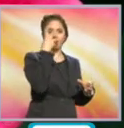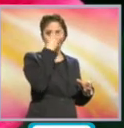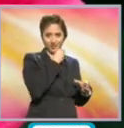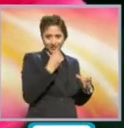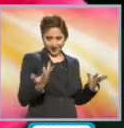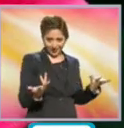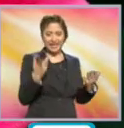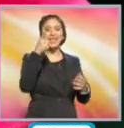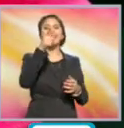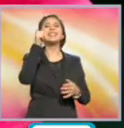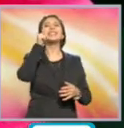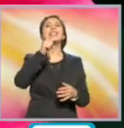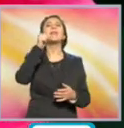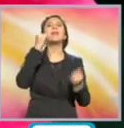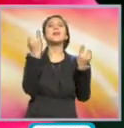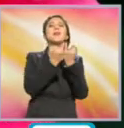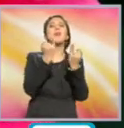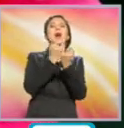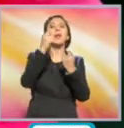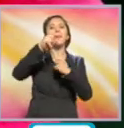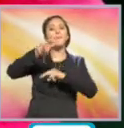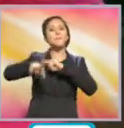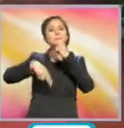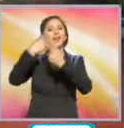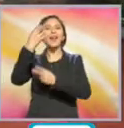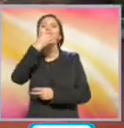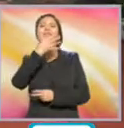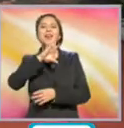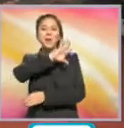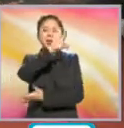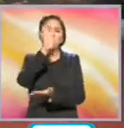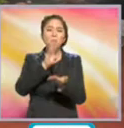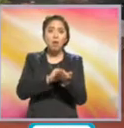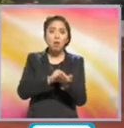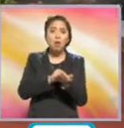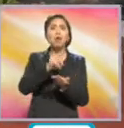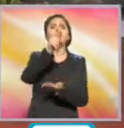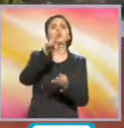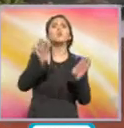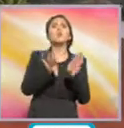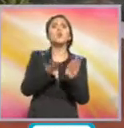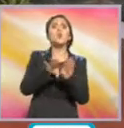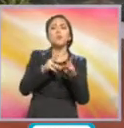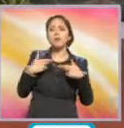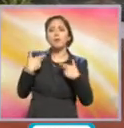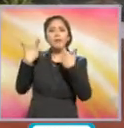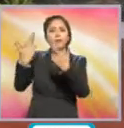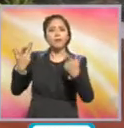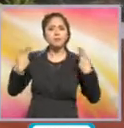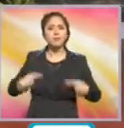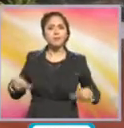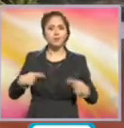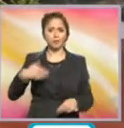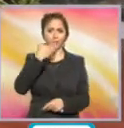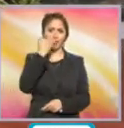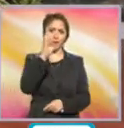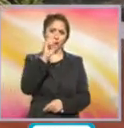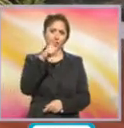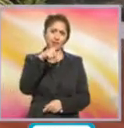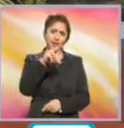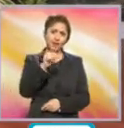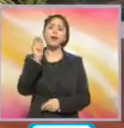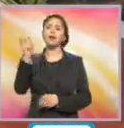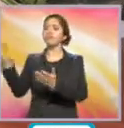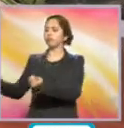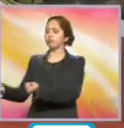dan un regalito. Qué mejor que llevarte una orquídea, que te la puedas llevar a tu casa y tener el recuerdo ahí que te